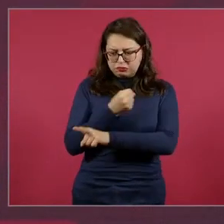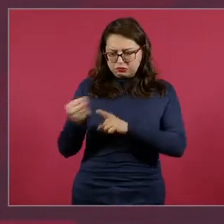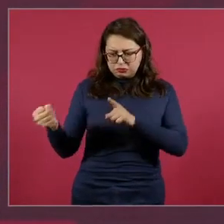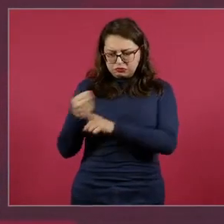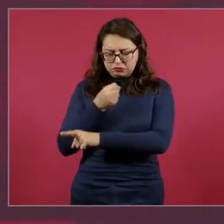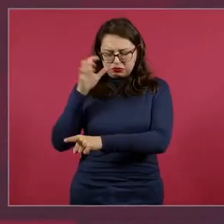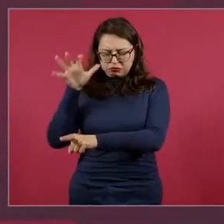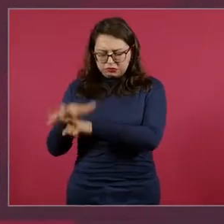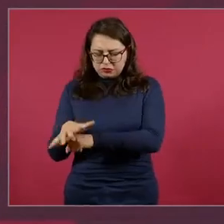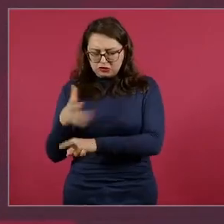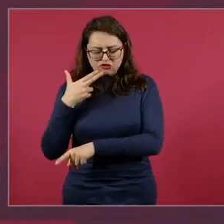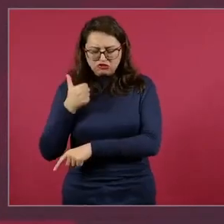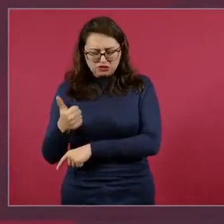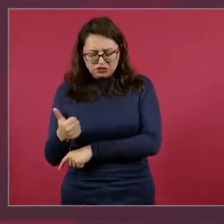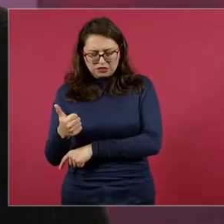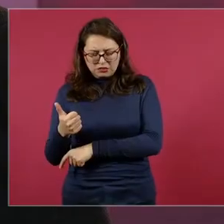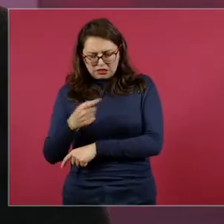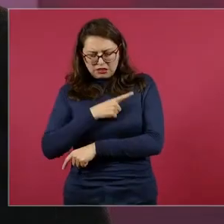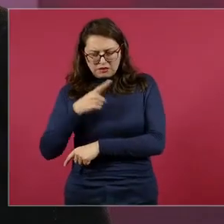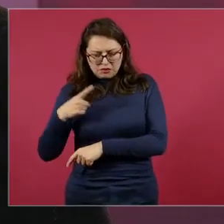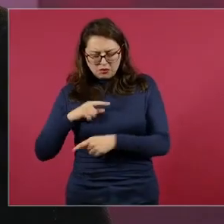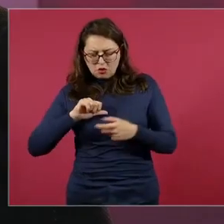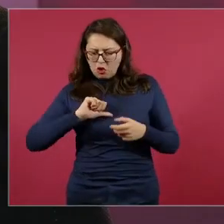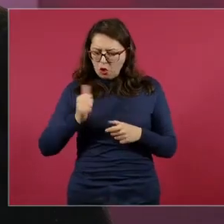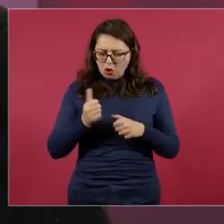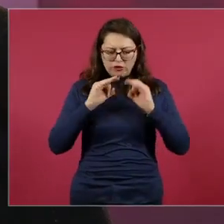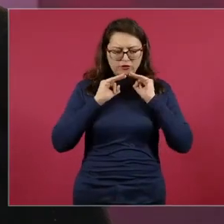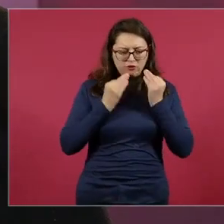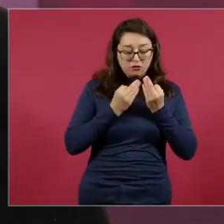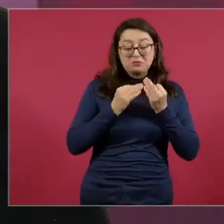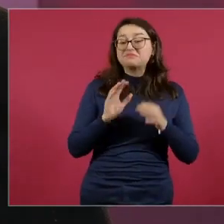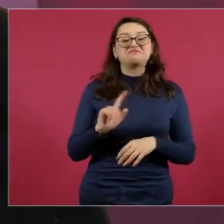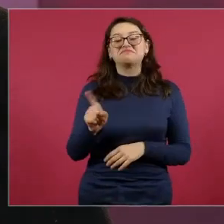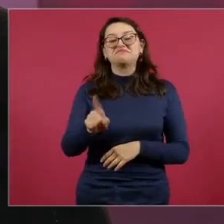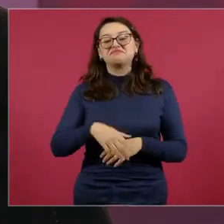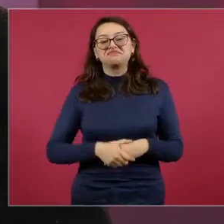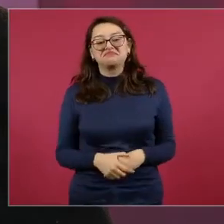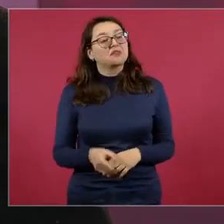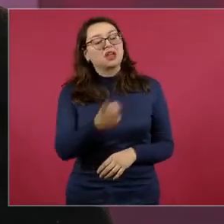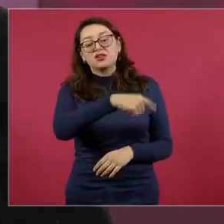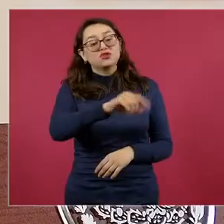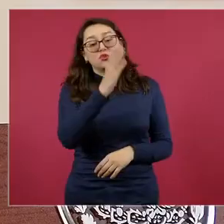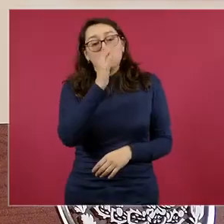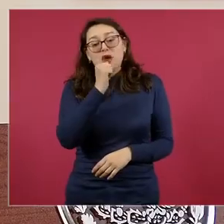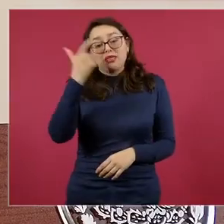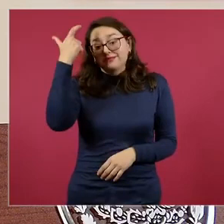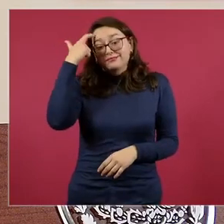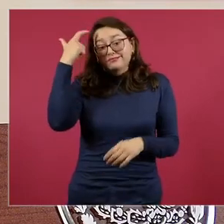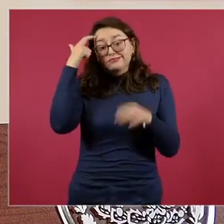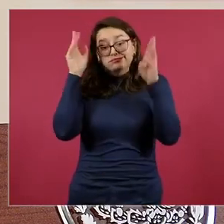No. No.